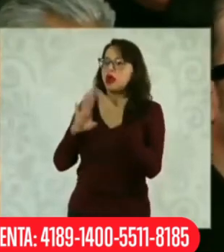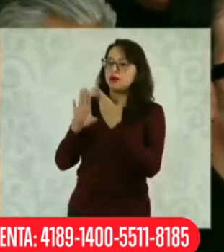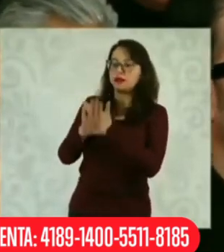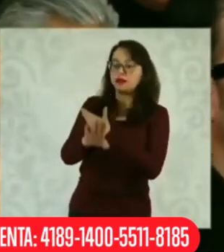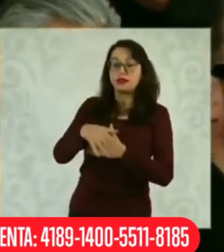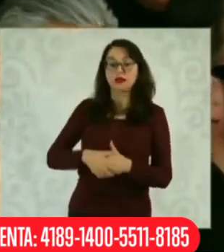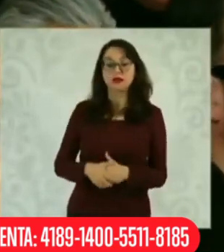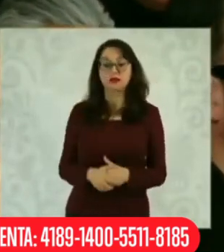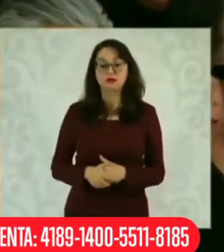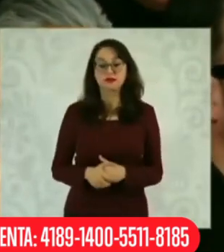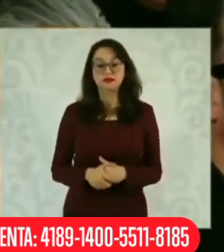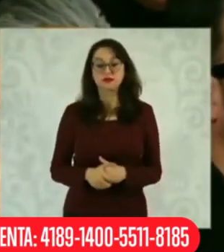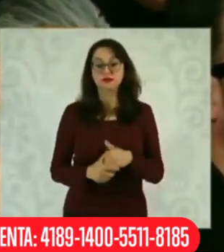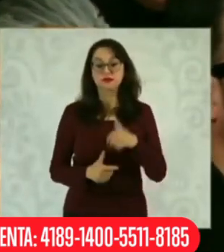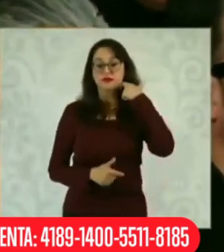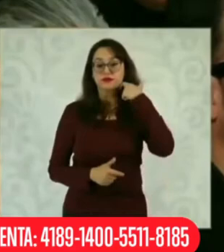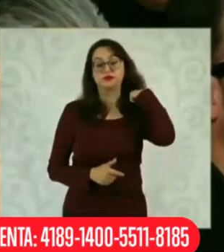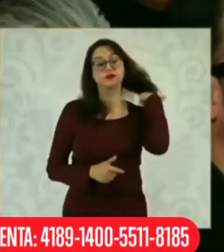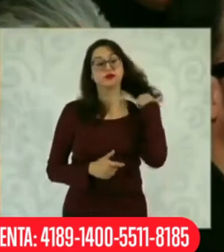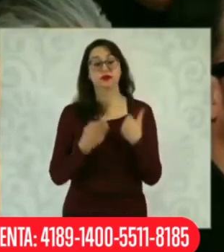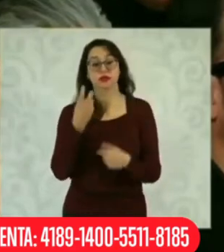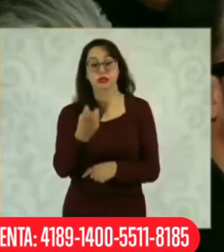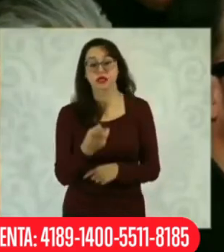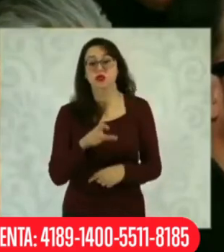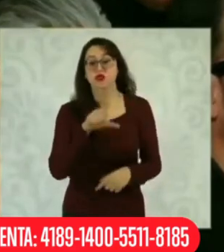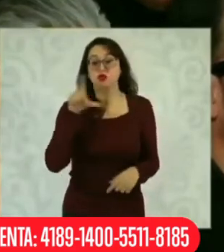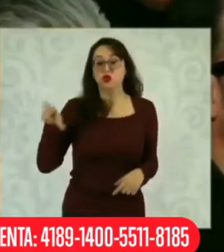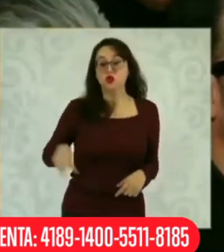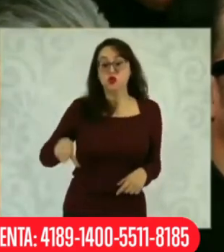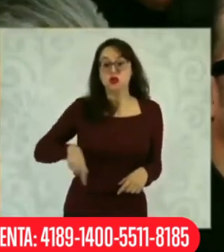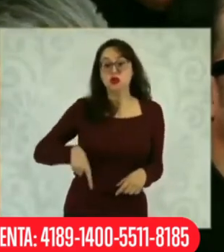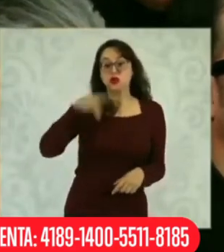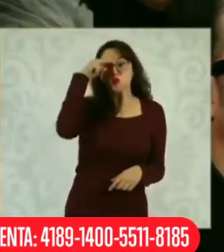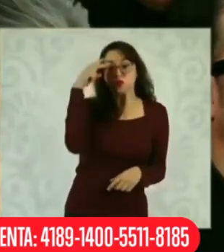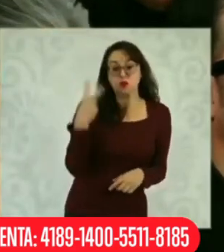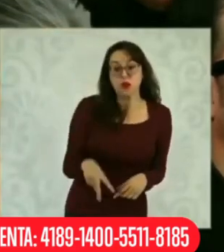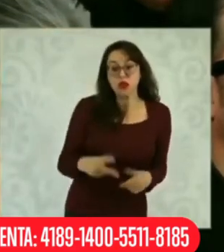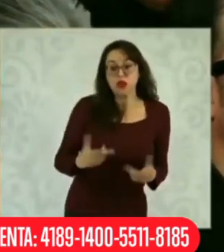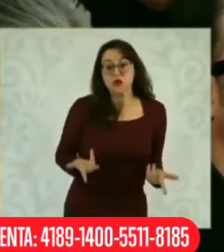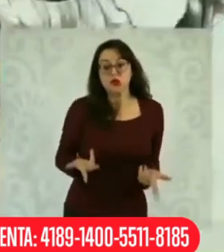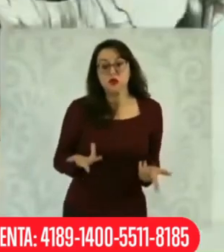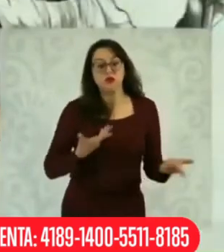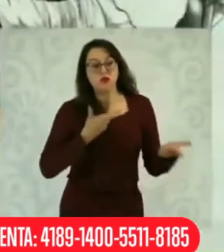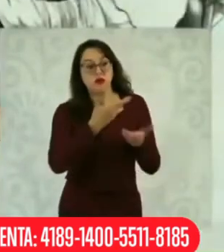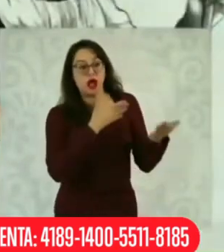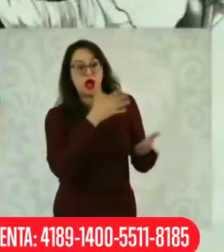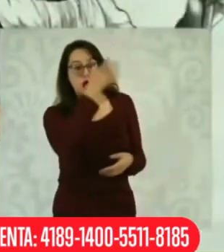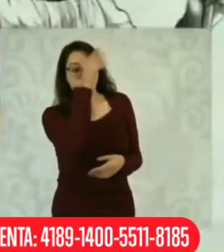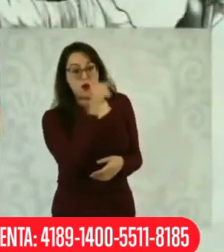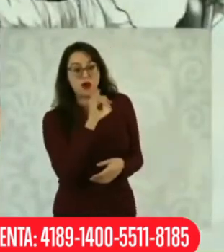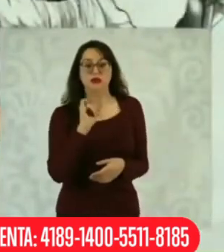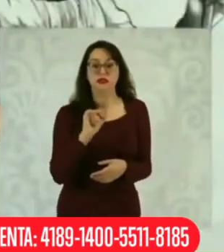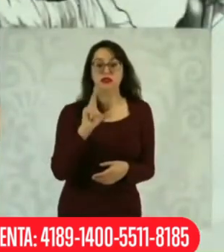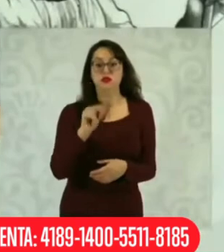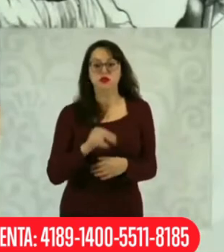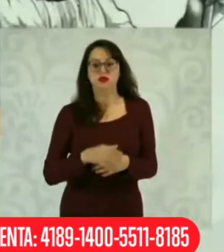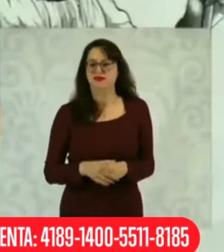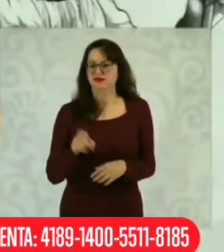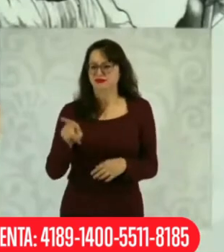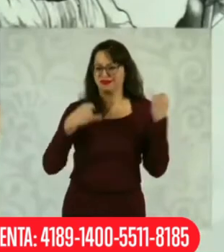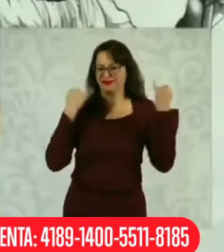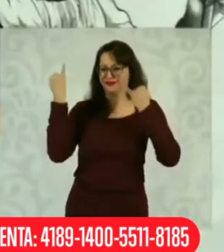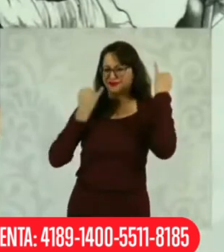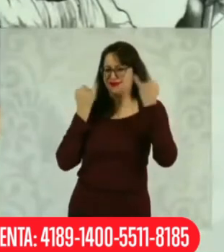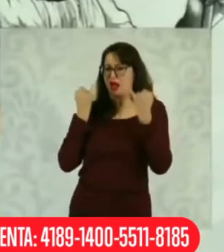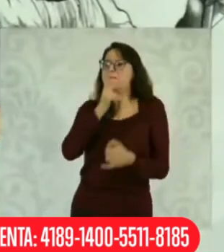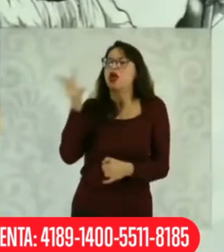eso, bueno, ¿cuál es como la explicación que da el gobierno de México en torno a que si fue o no entonces un acuerdo? A ver, hágame la pregunta concreta porque Sí,